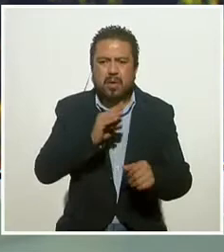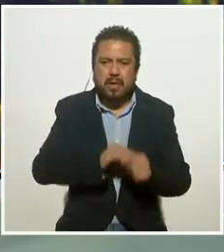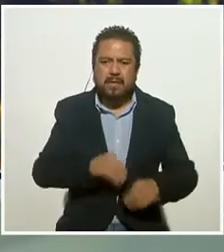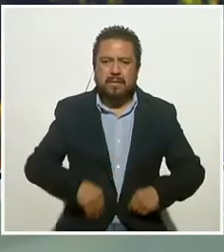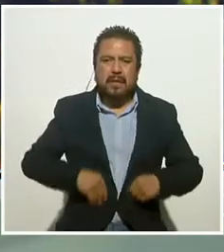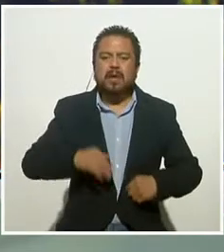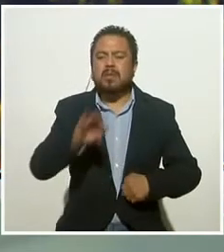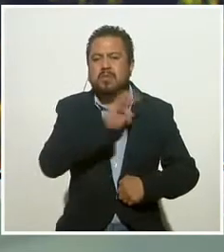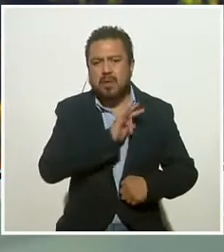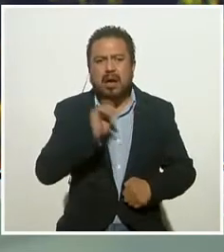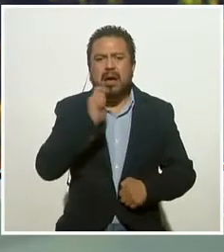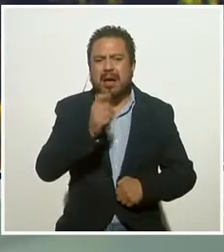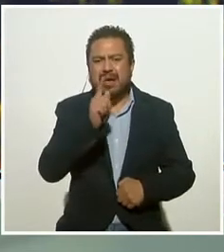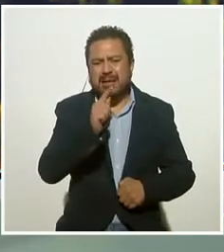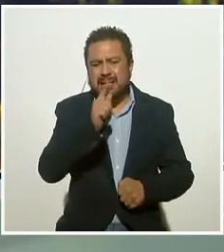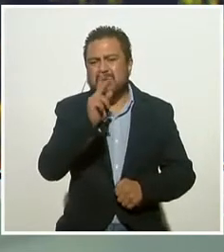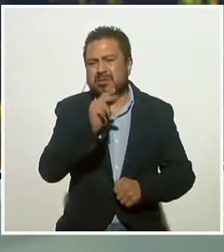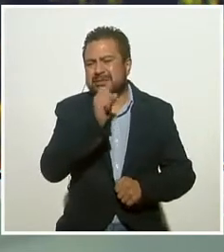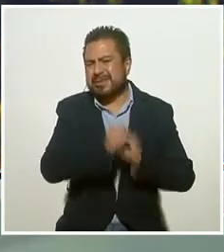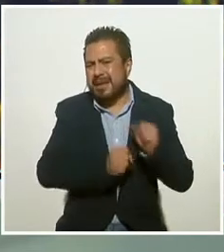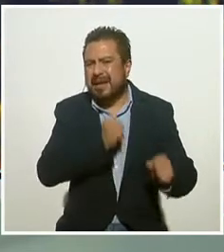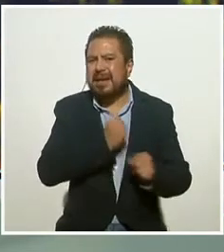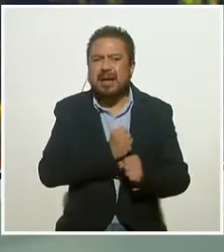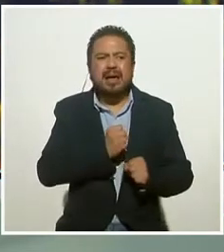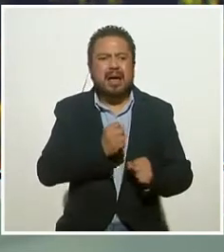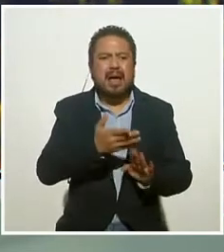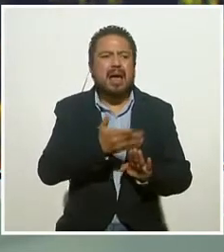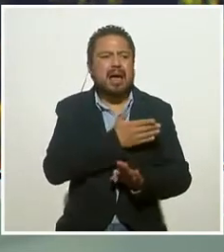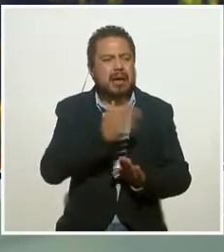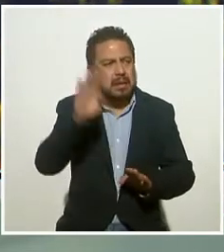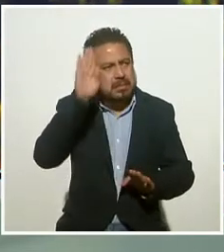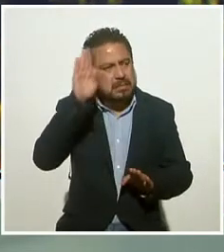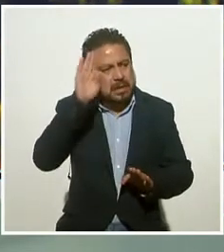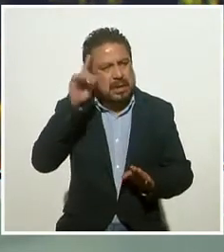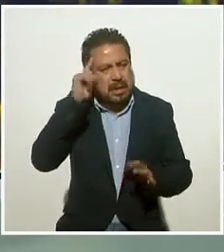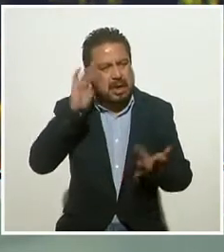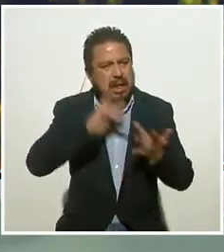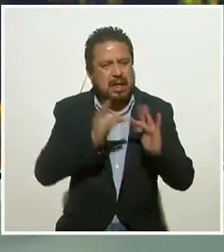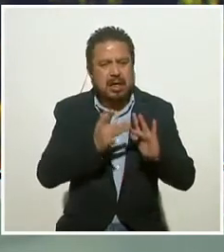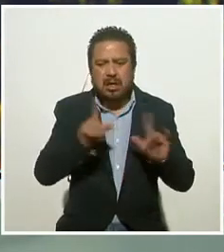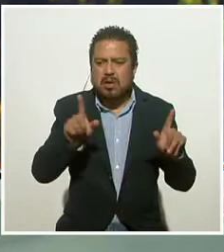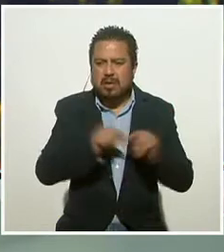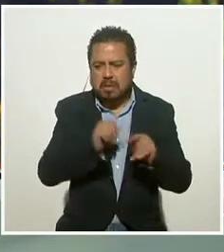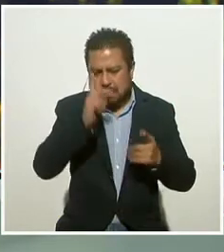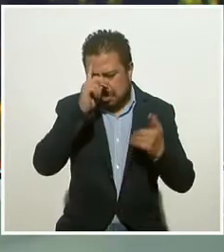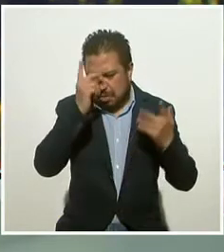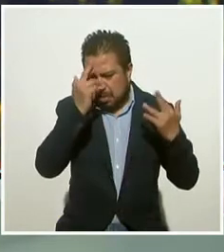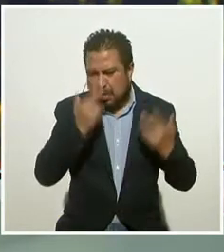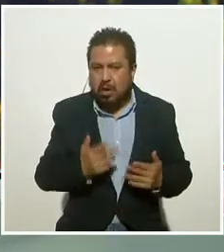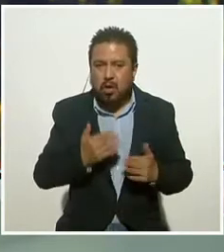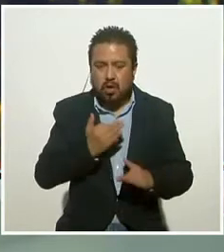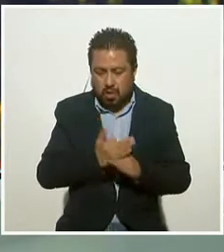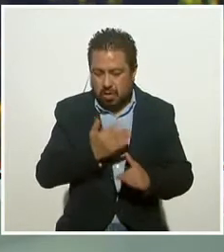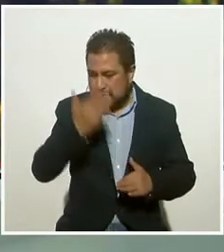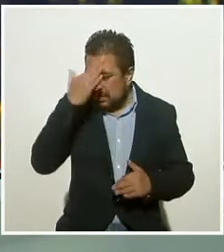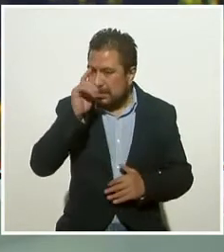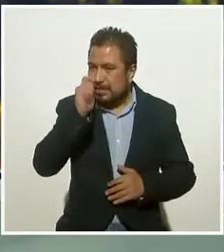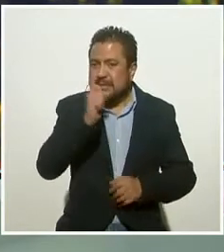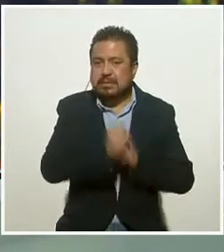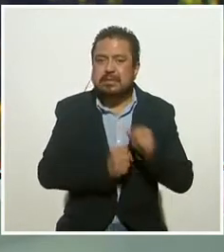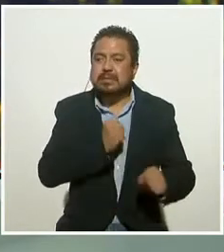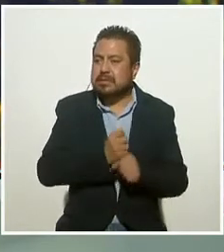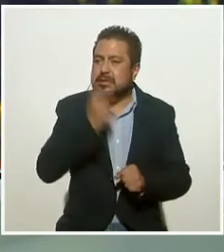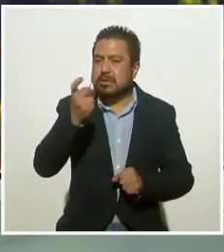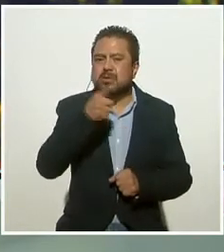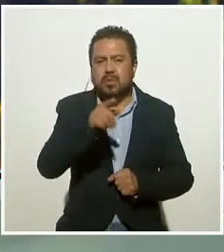Entonces puedes tener 70, 80 años y antes se pensaba que las neuronas iban nada más deteriorando. Pero hoy sabemos que a esa edad tú